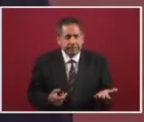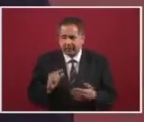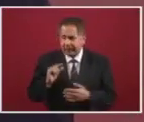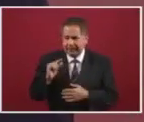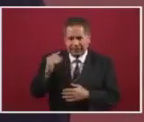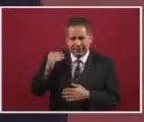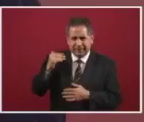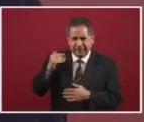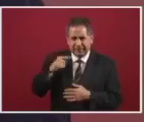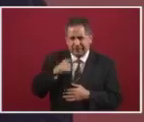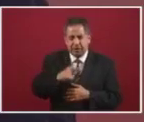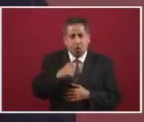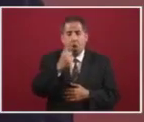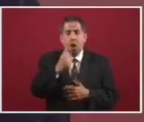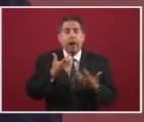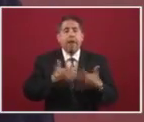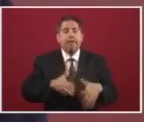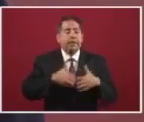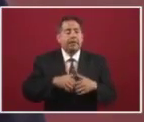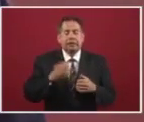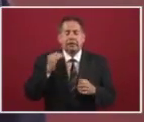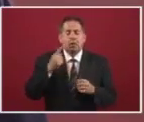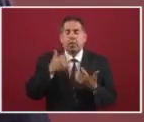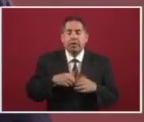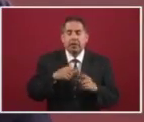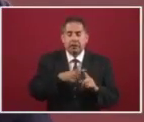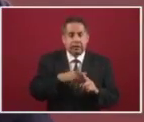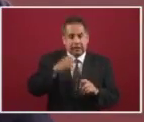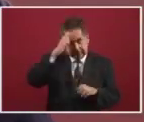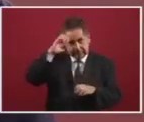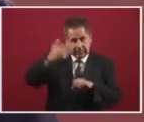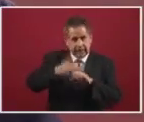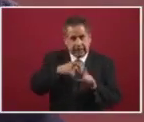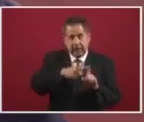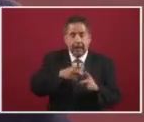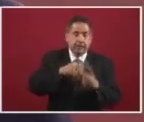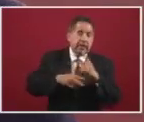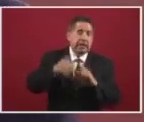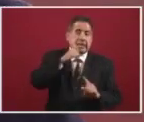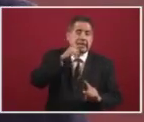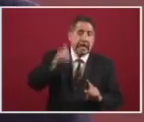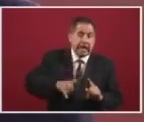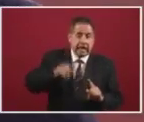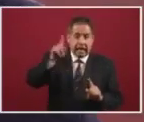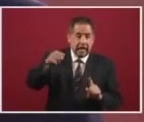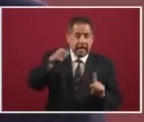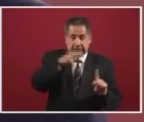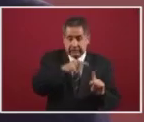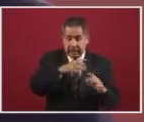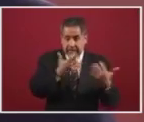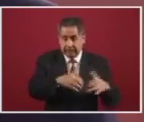apenas una empresa extranjera, italiana,